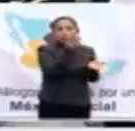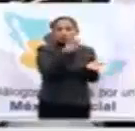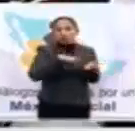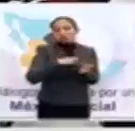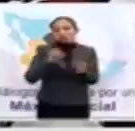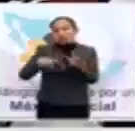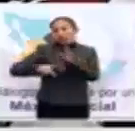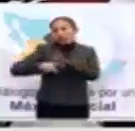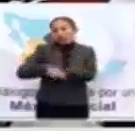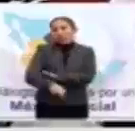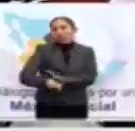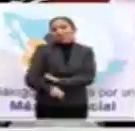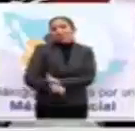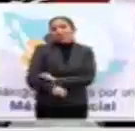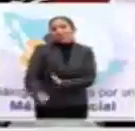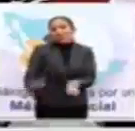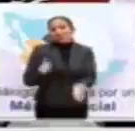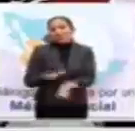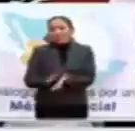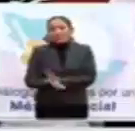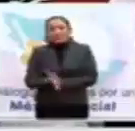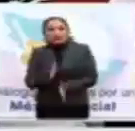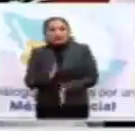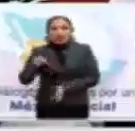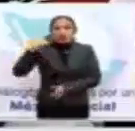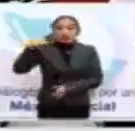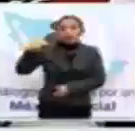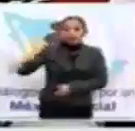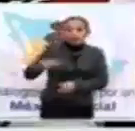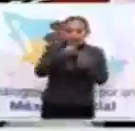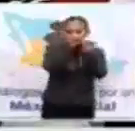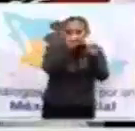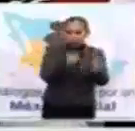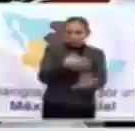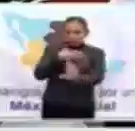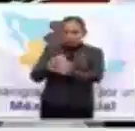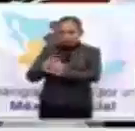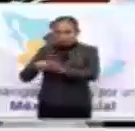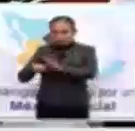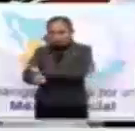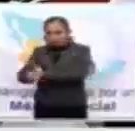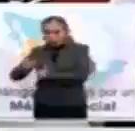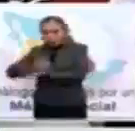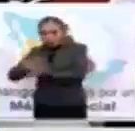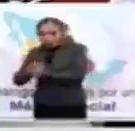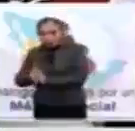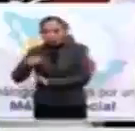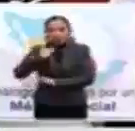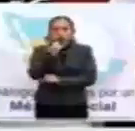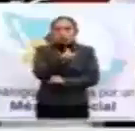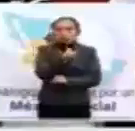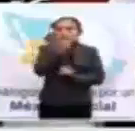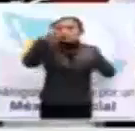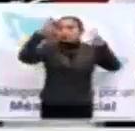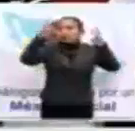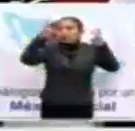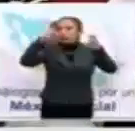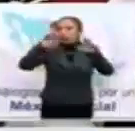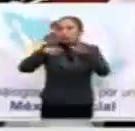corrupción. El Sistema Nacional Anticorrupción o el tema de la